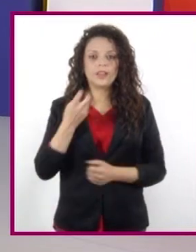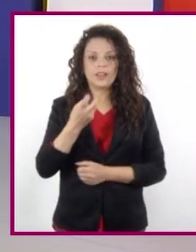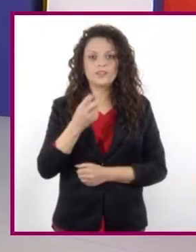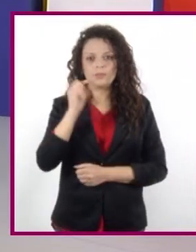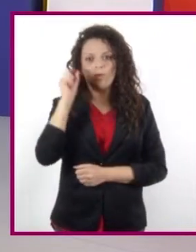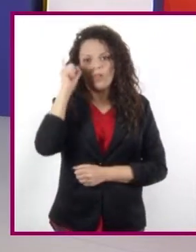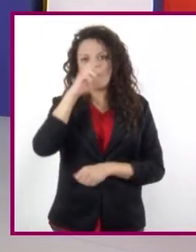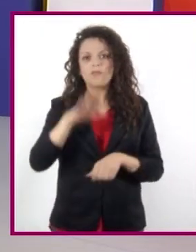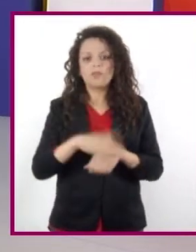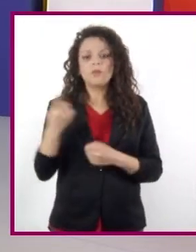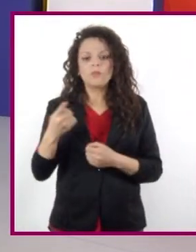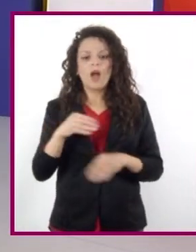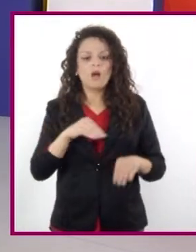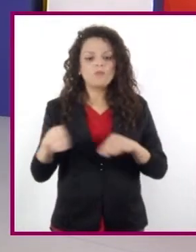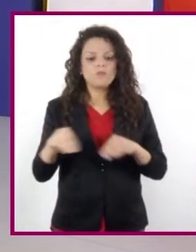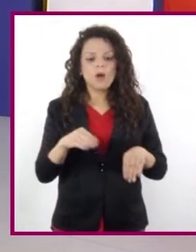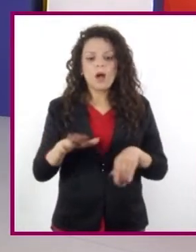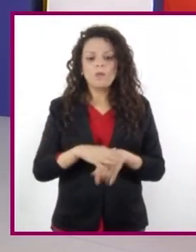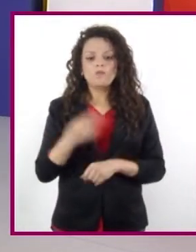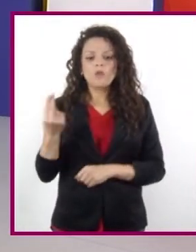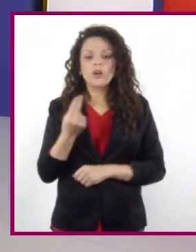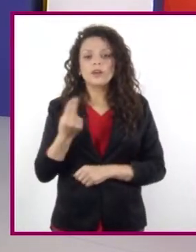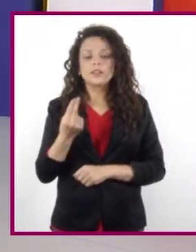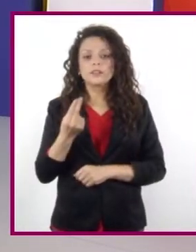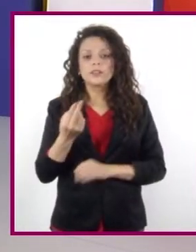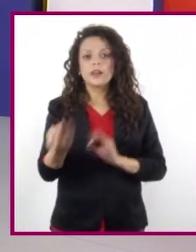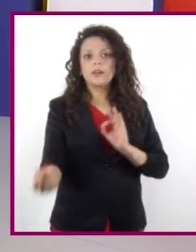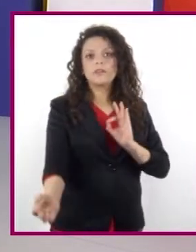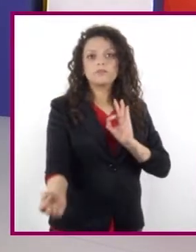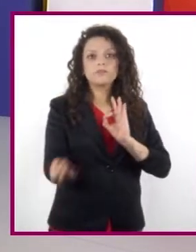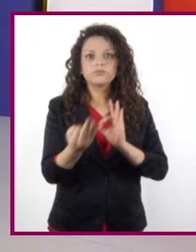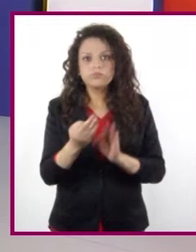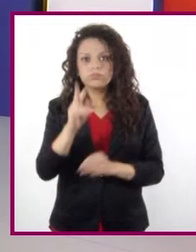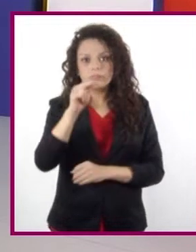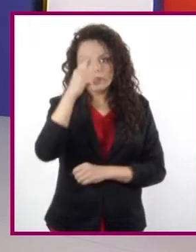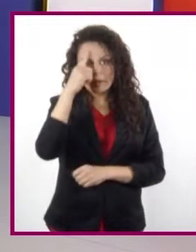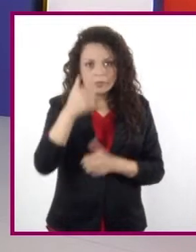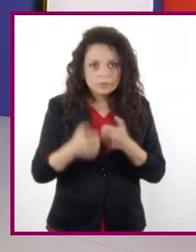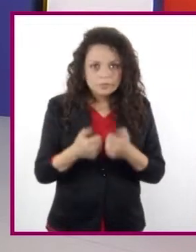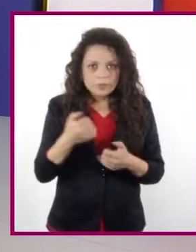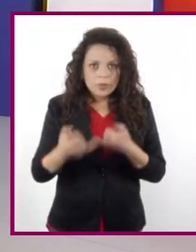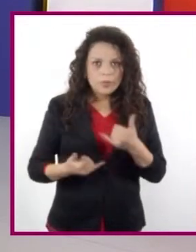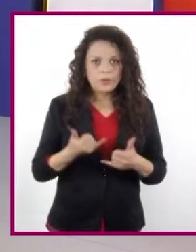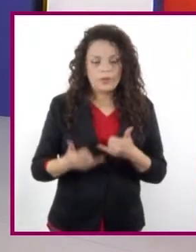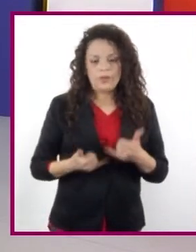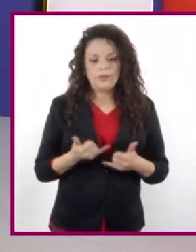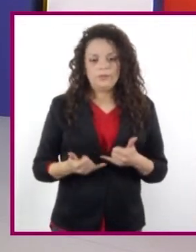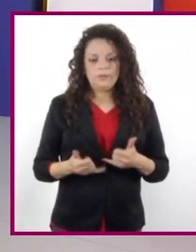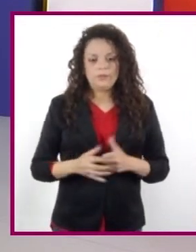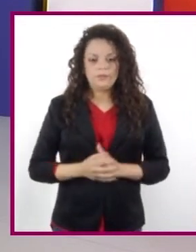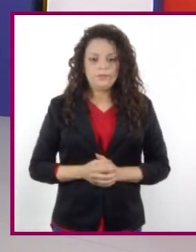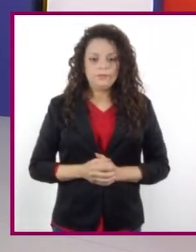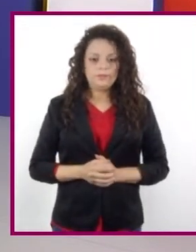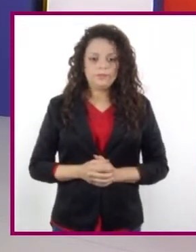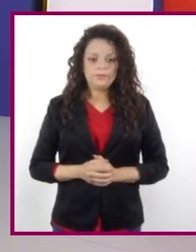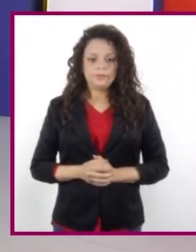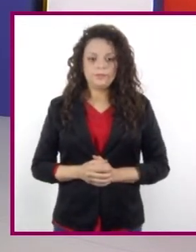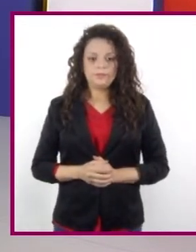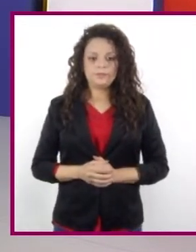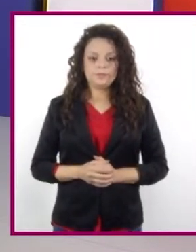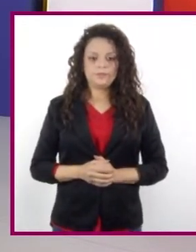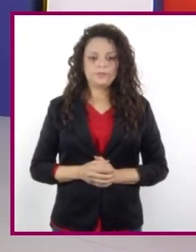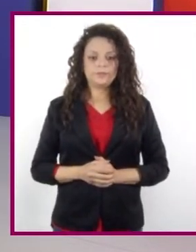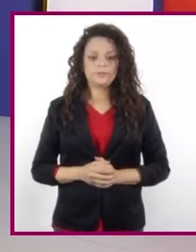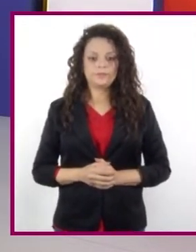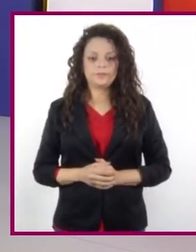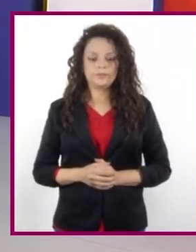el movimiento, porque tenía que estar muy cerca de la pantalla para hacer ese juego. A pesar de que tenía